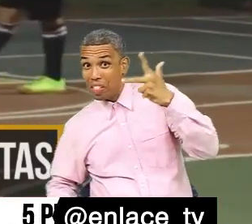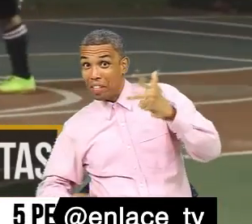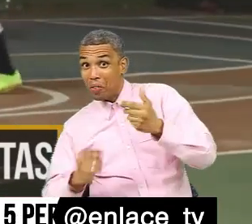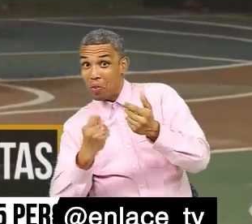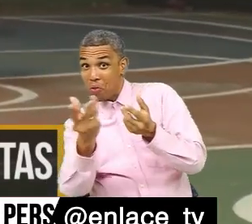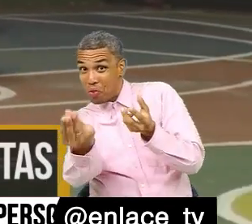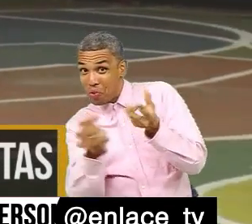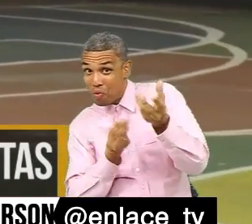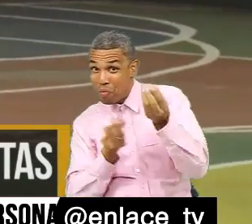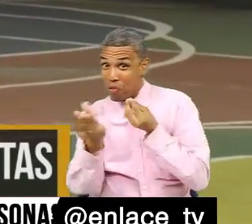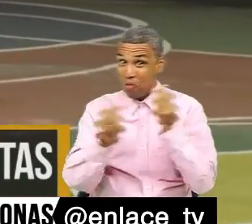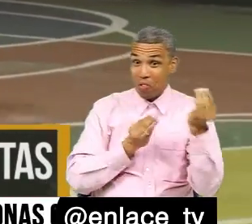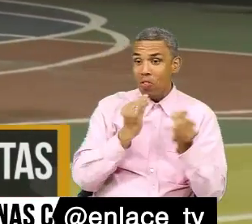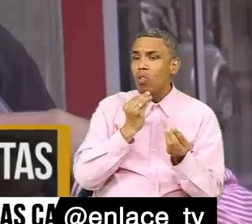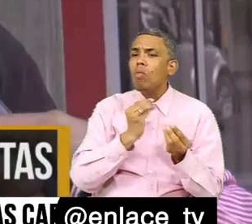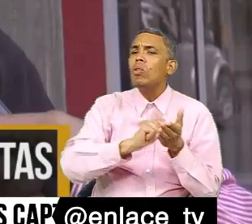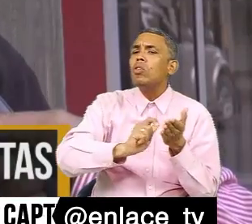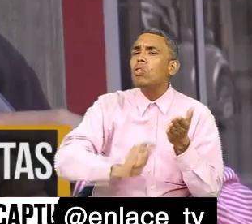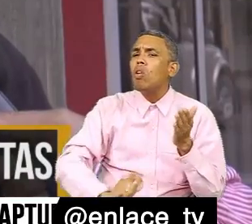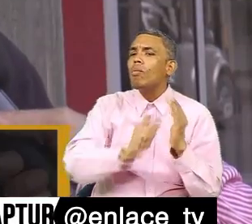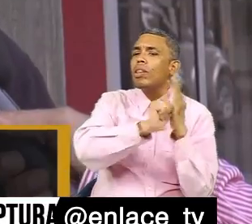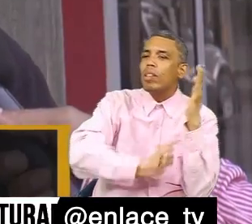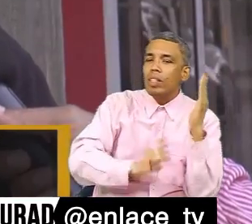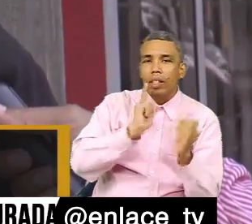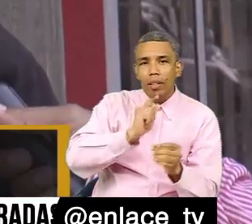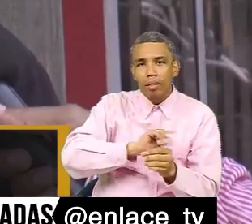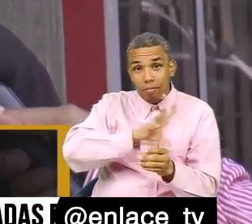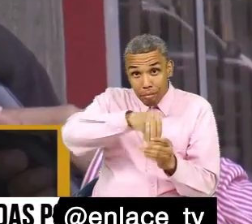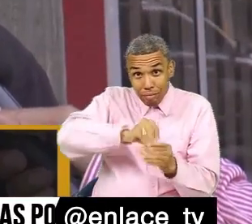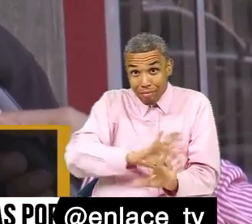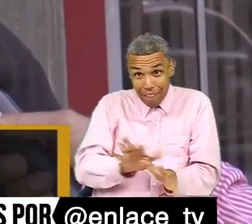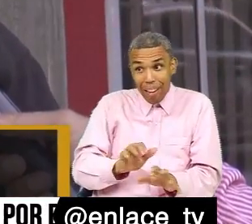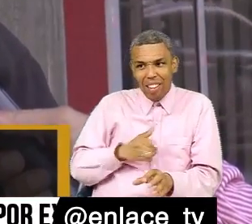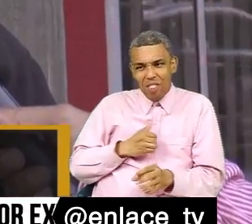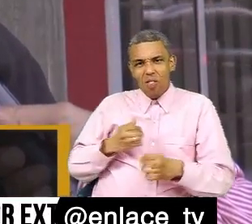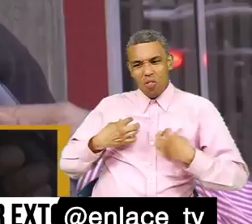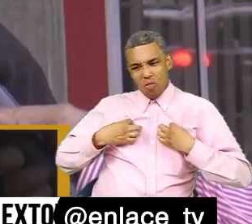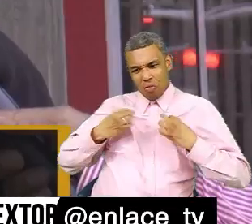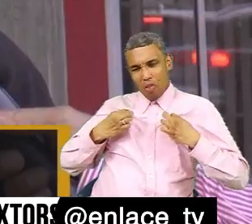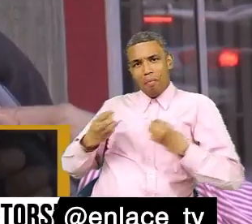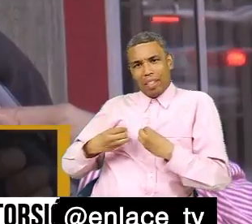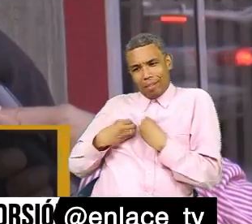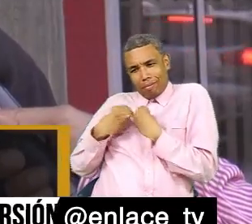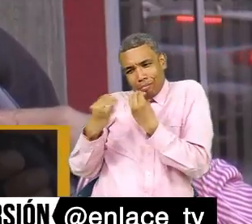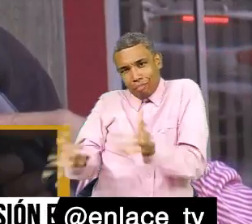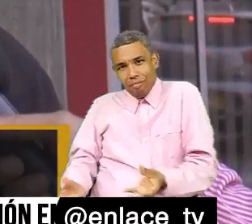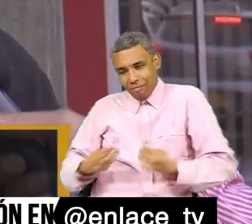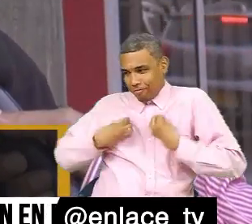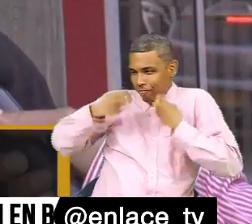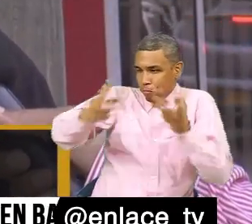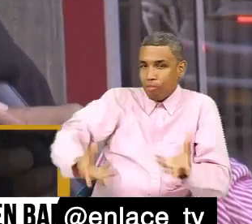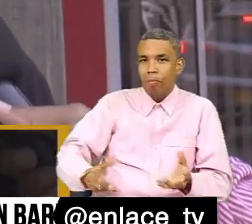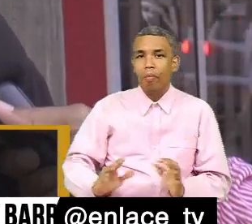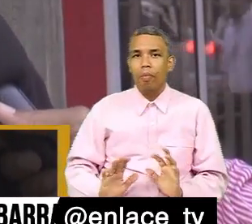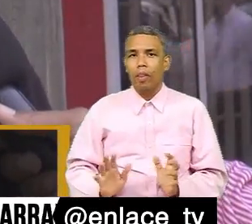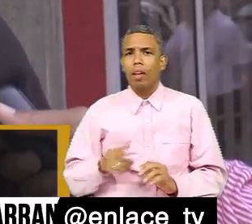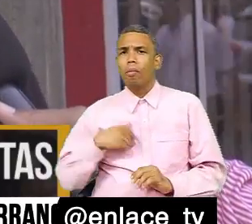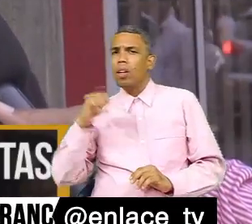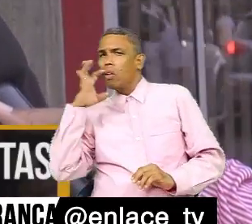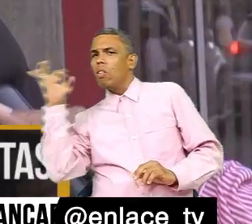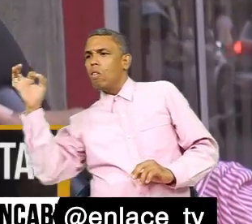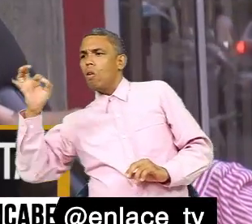para femeninos, ¿sí? Para masculinos sí no podemos ya, pues los equipos masculinos ya tienen pues sus respectivos uniformes, pero